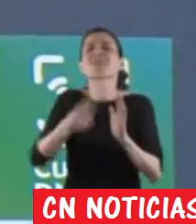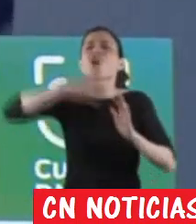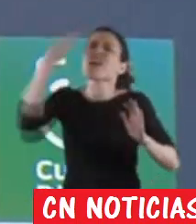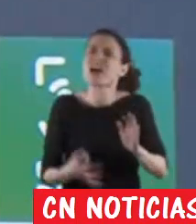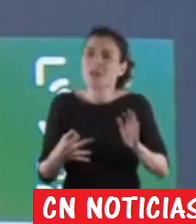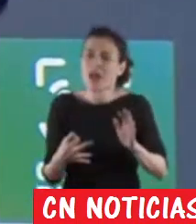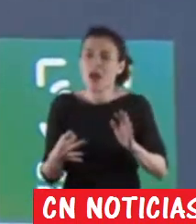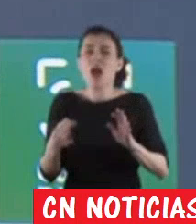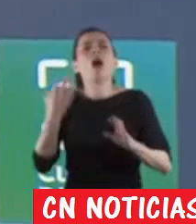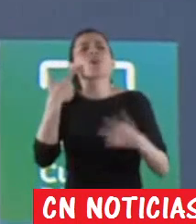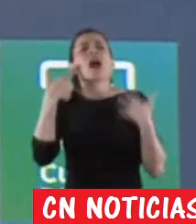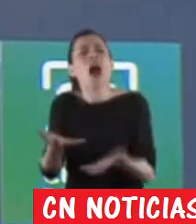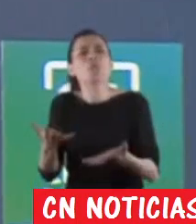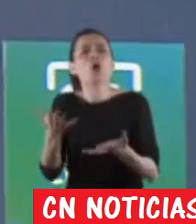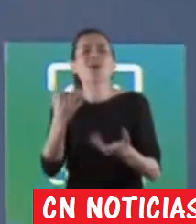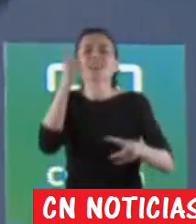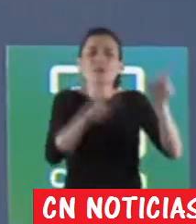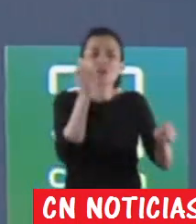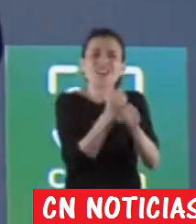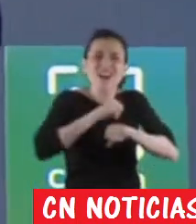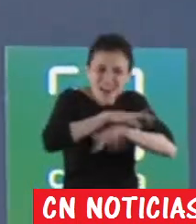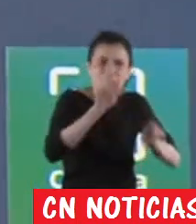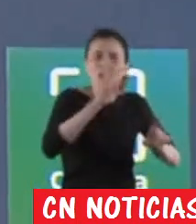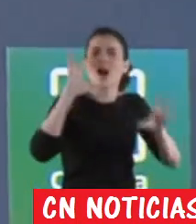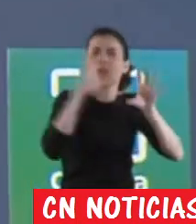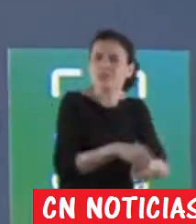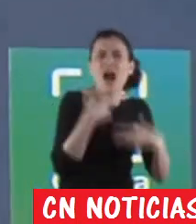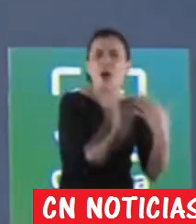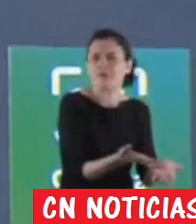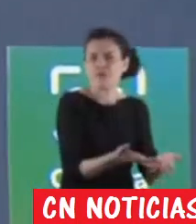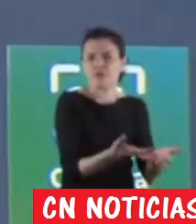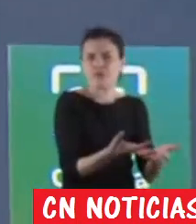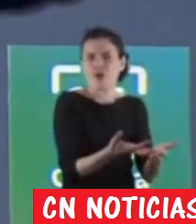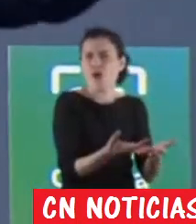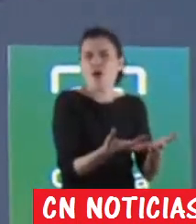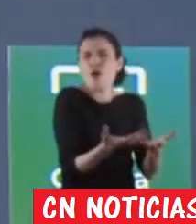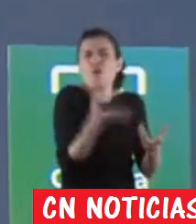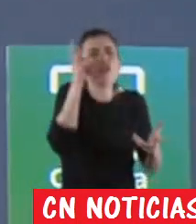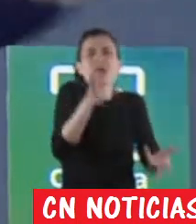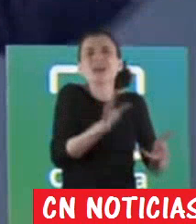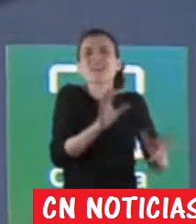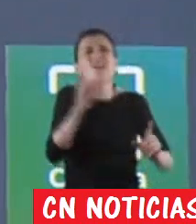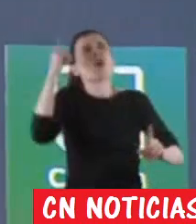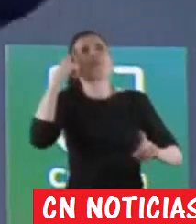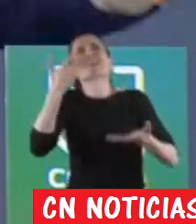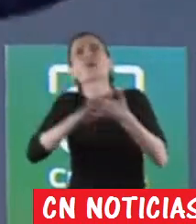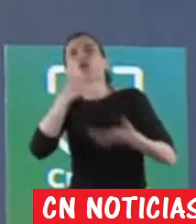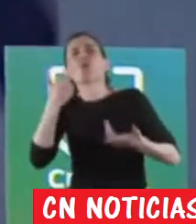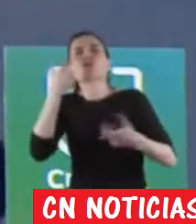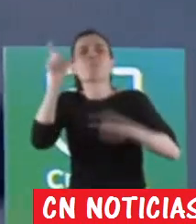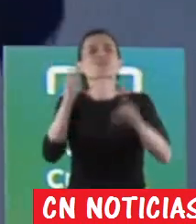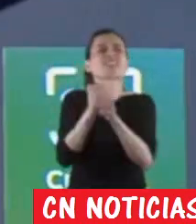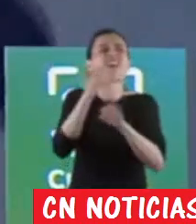explotado. Los pequeños productores agropecuarios también son explotados. A veces se habla del campo como una cosa homogénea, e